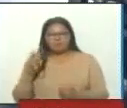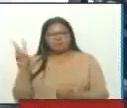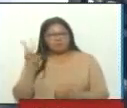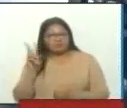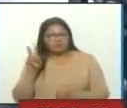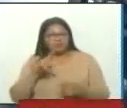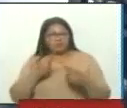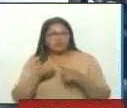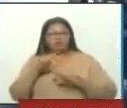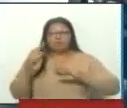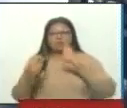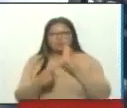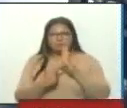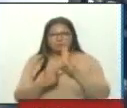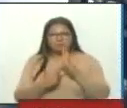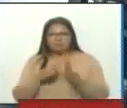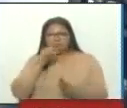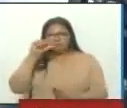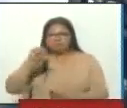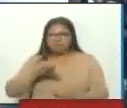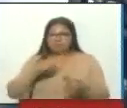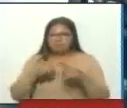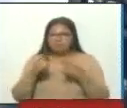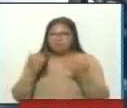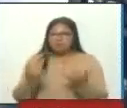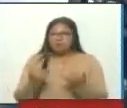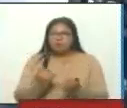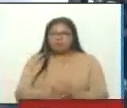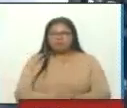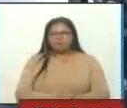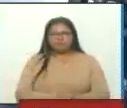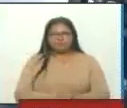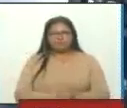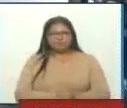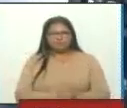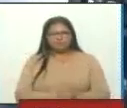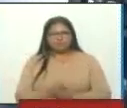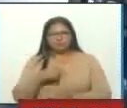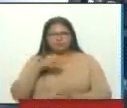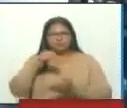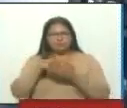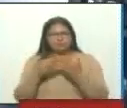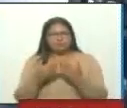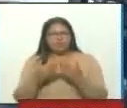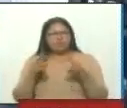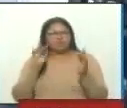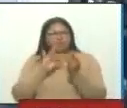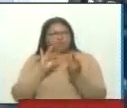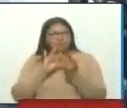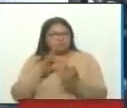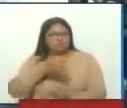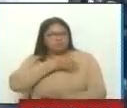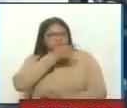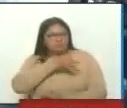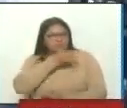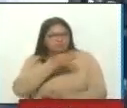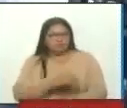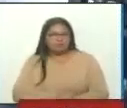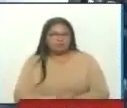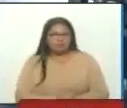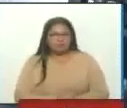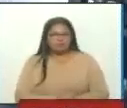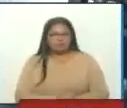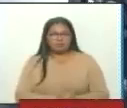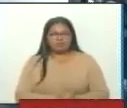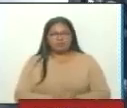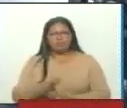están totalmente en ruinas. Y entonces ahora se han impuesto, lógicamente, que las redes sociales, ellos incluso están en las redes sociales, pero